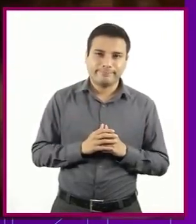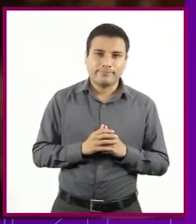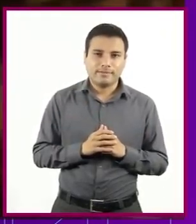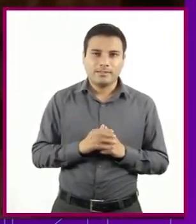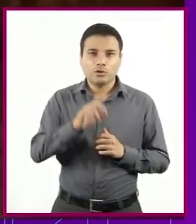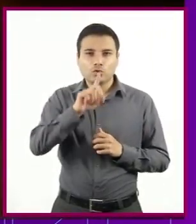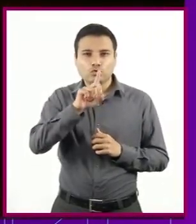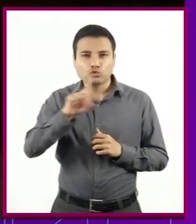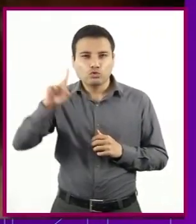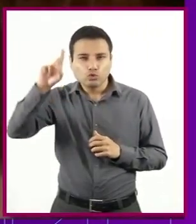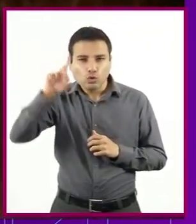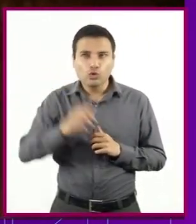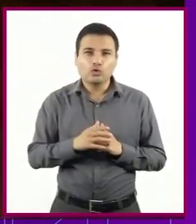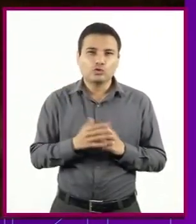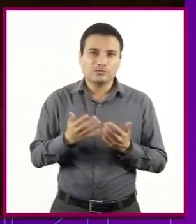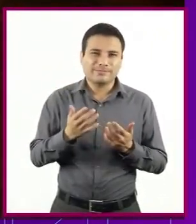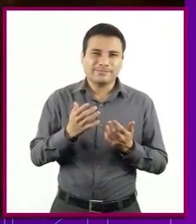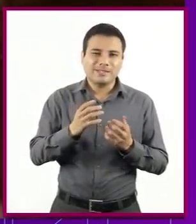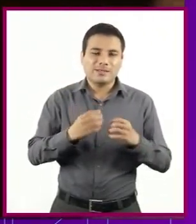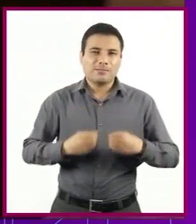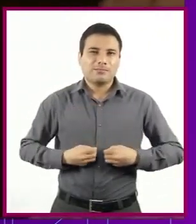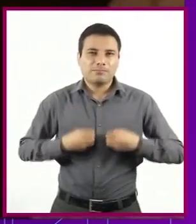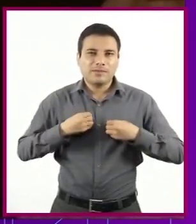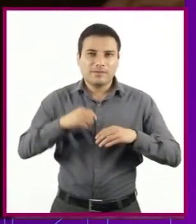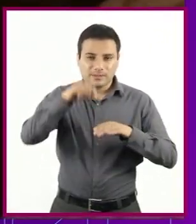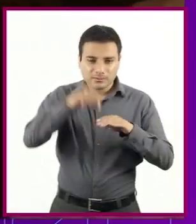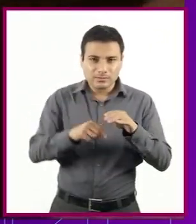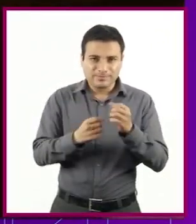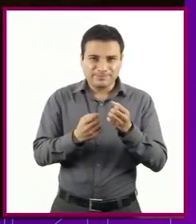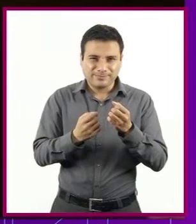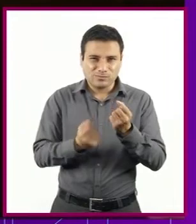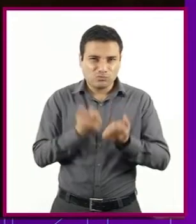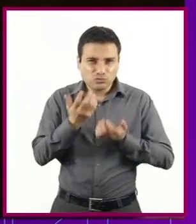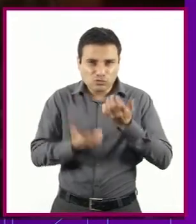y reproductoras del inframundo.